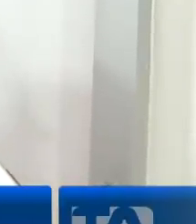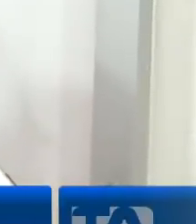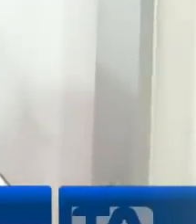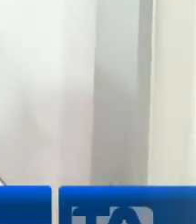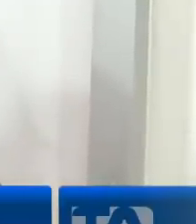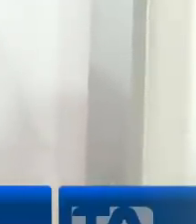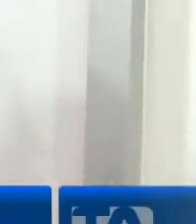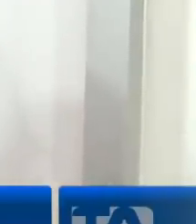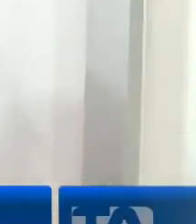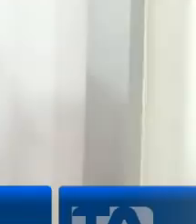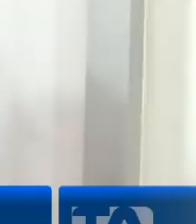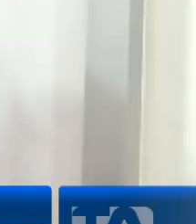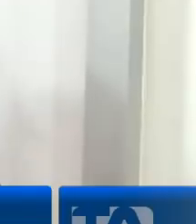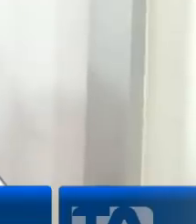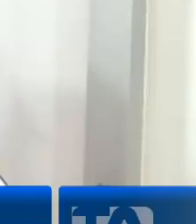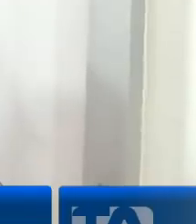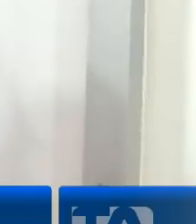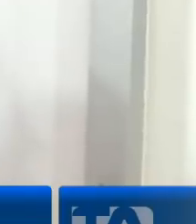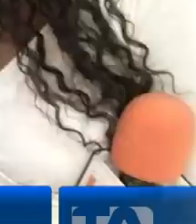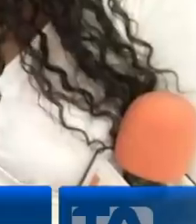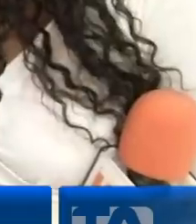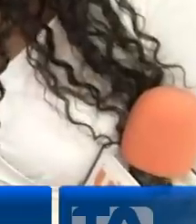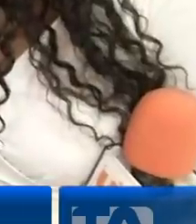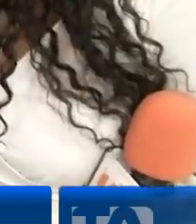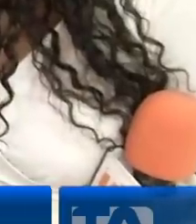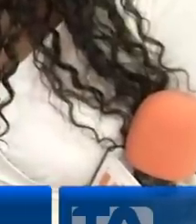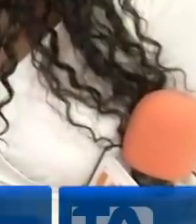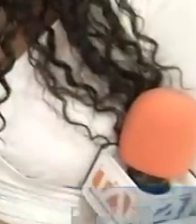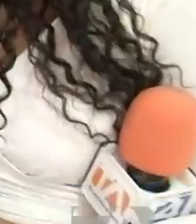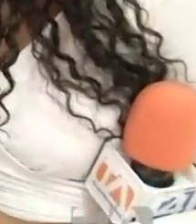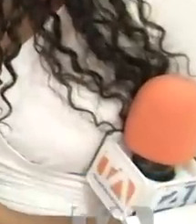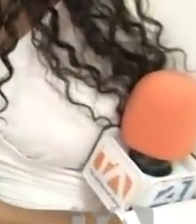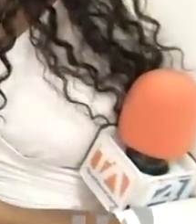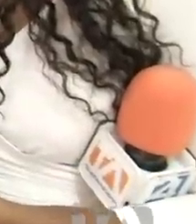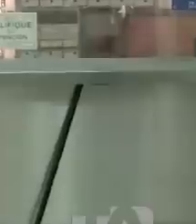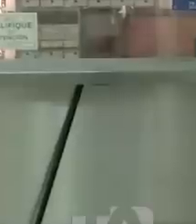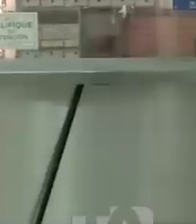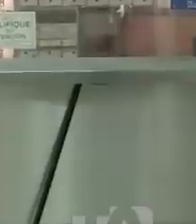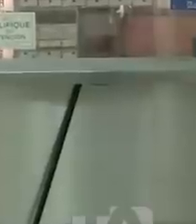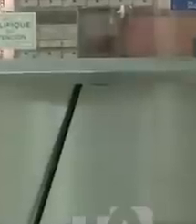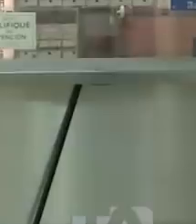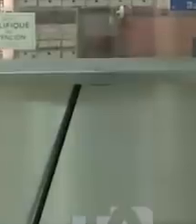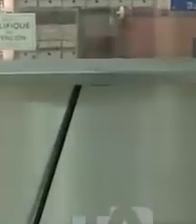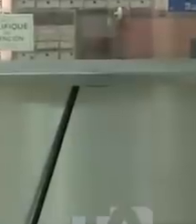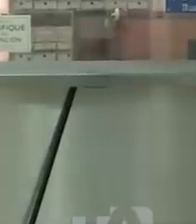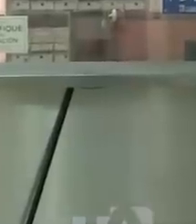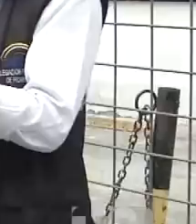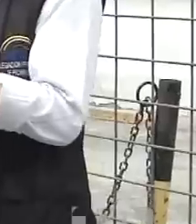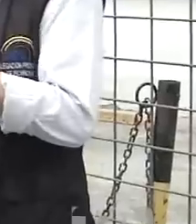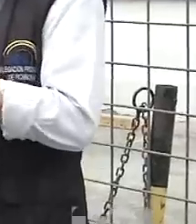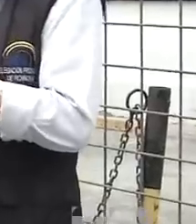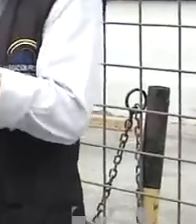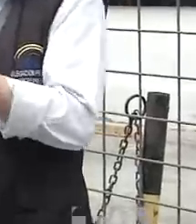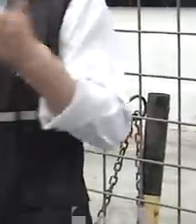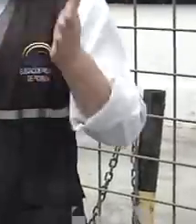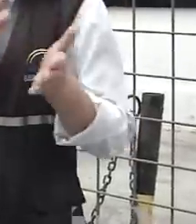pagar la sanción del 10% del salario básico vigente. Según las autoridades del Consejo Nacional Electoral, todavía no está habilitado el proceso